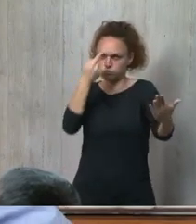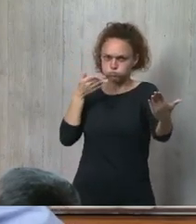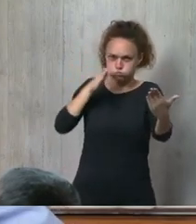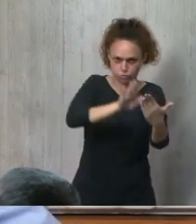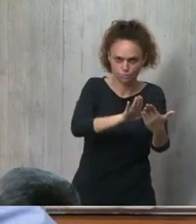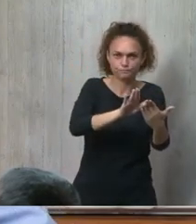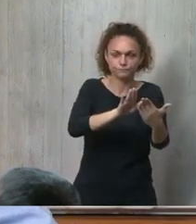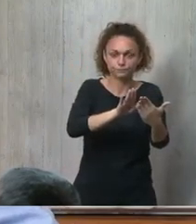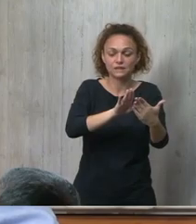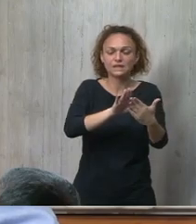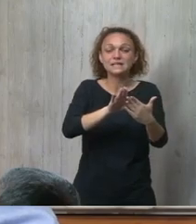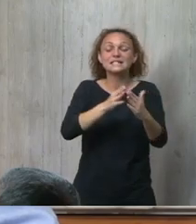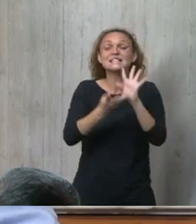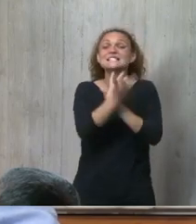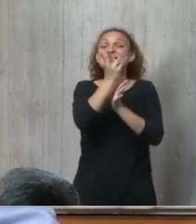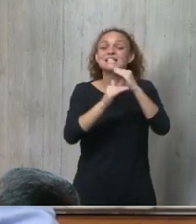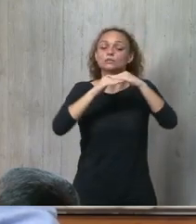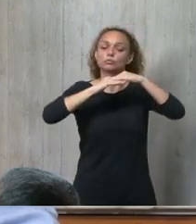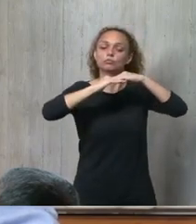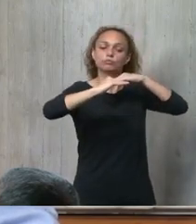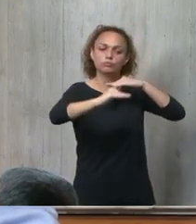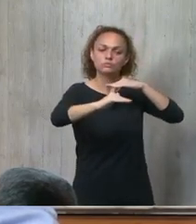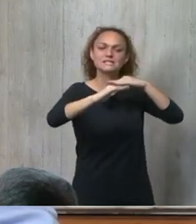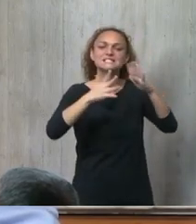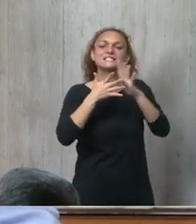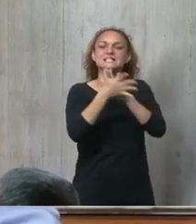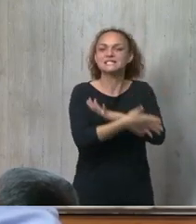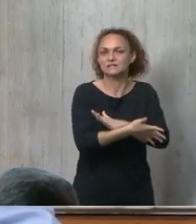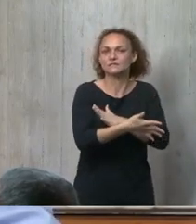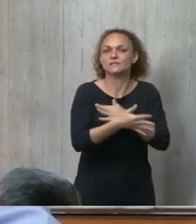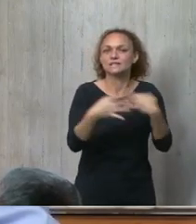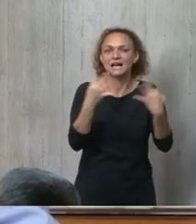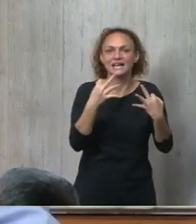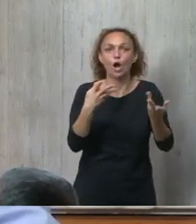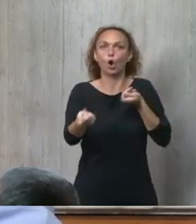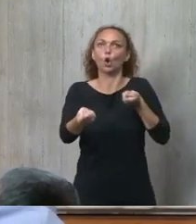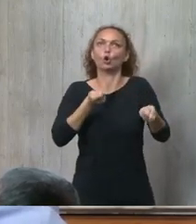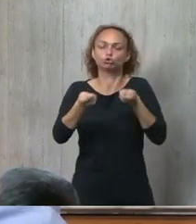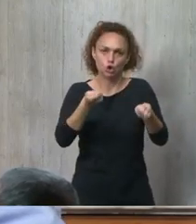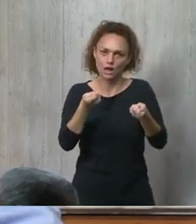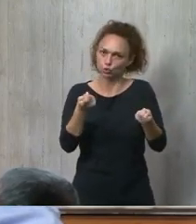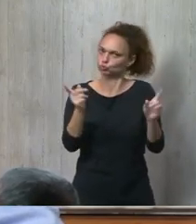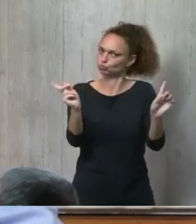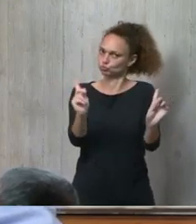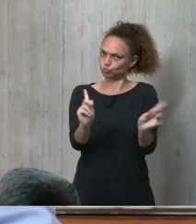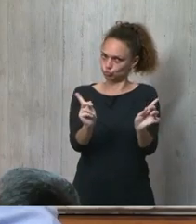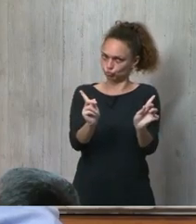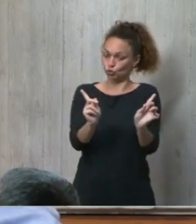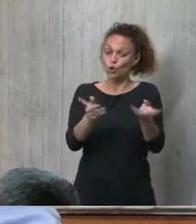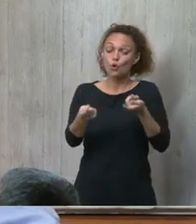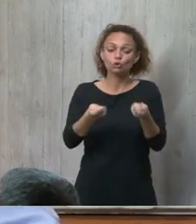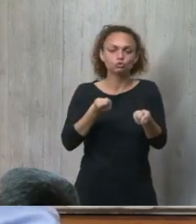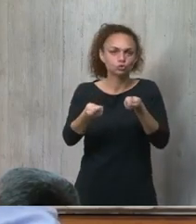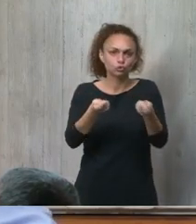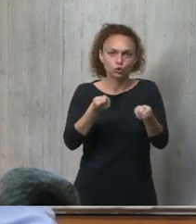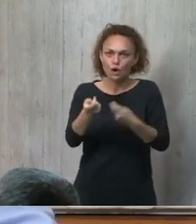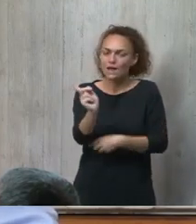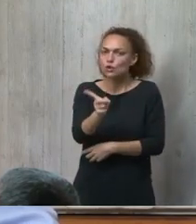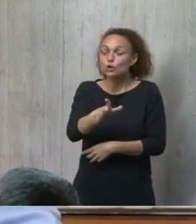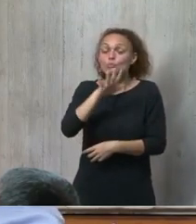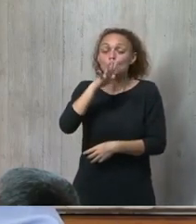Que esté estabilizado significa que aún no está en la siguiente situación, que es la de incendio controlado, y no lo está porque aún subsisten